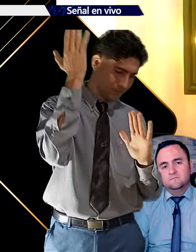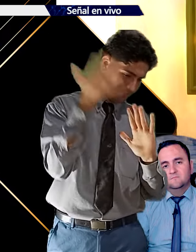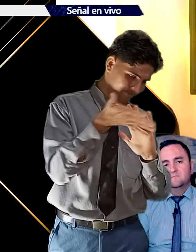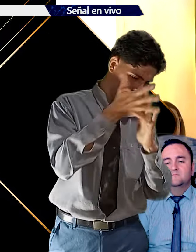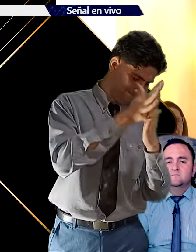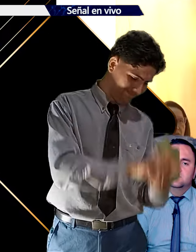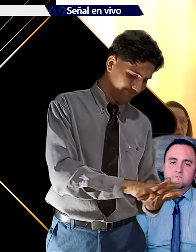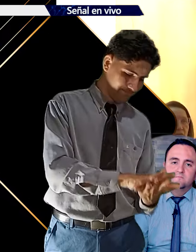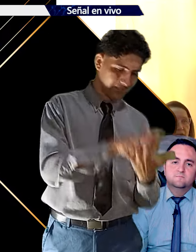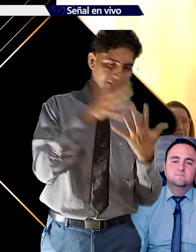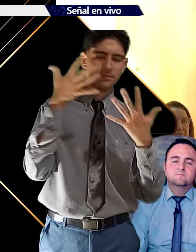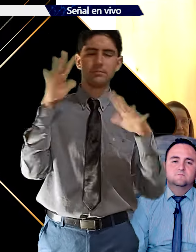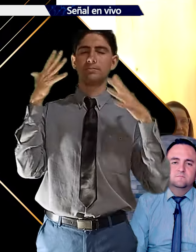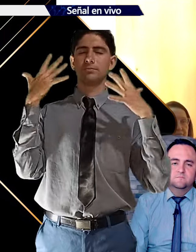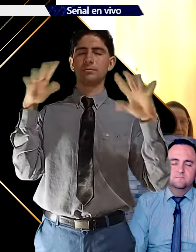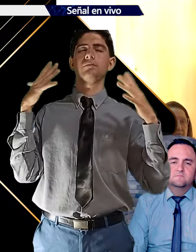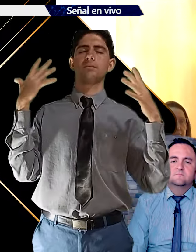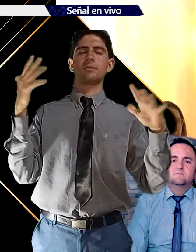¡Apláudale!